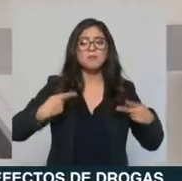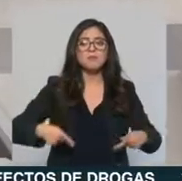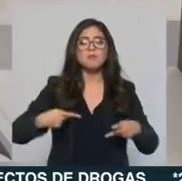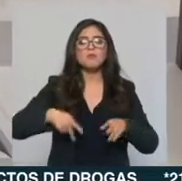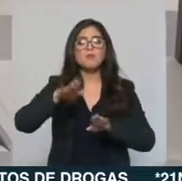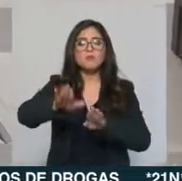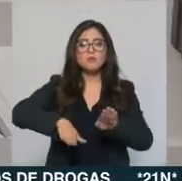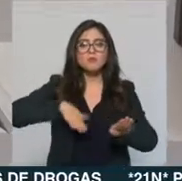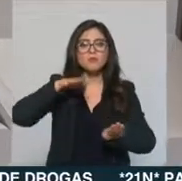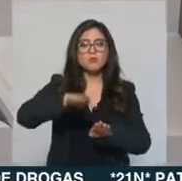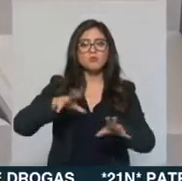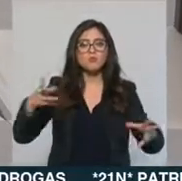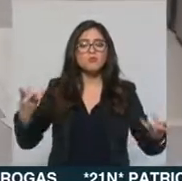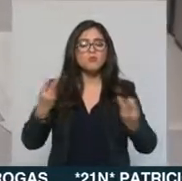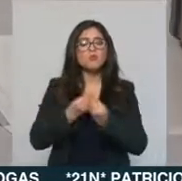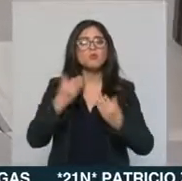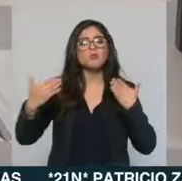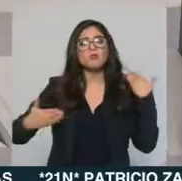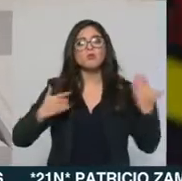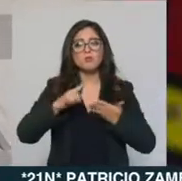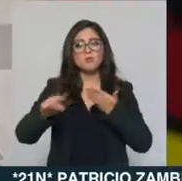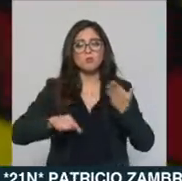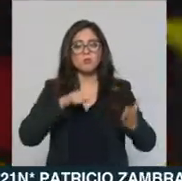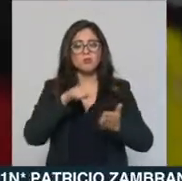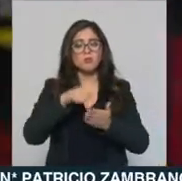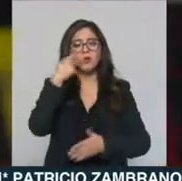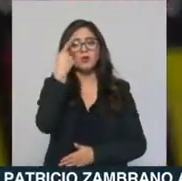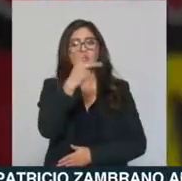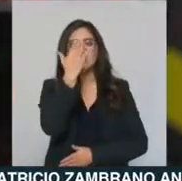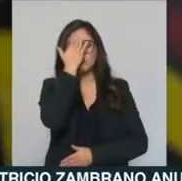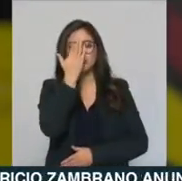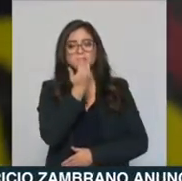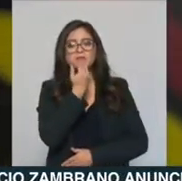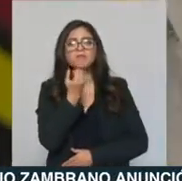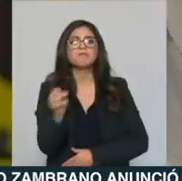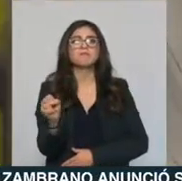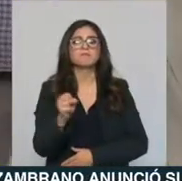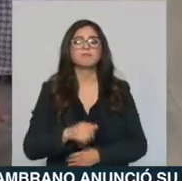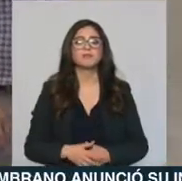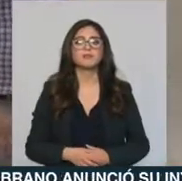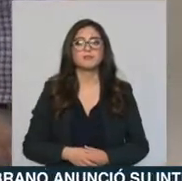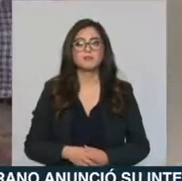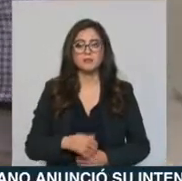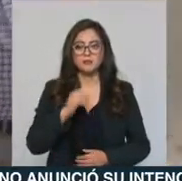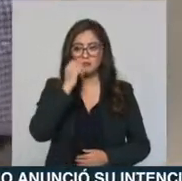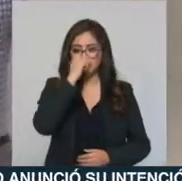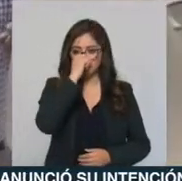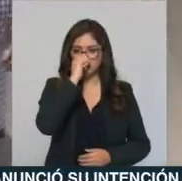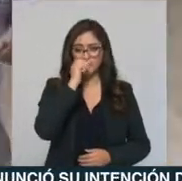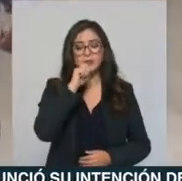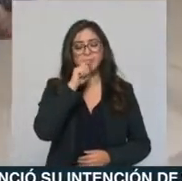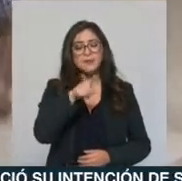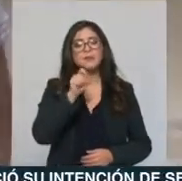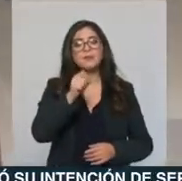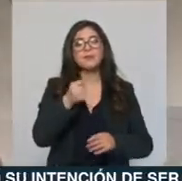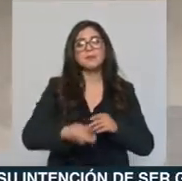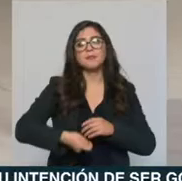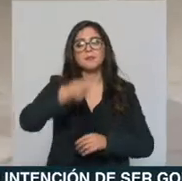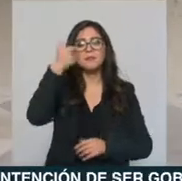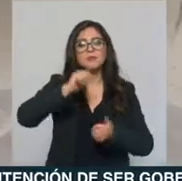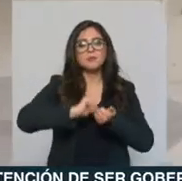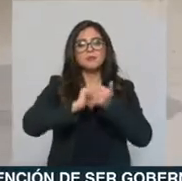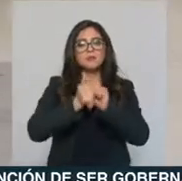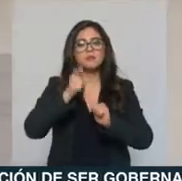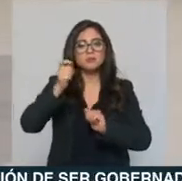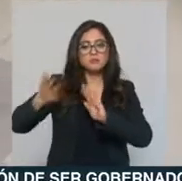pueden disfrutar de esta área y también poner a prueba todas sus habilidades. Tiene también el primer y único bowl construido totalmente